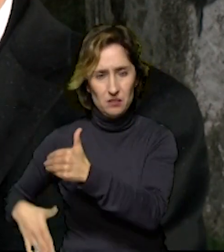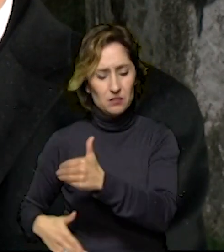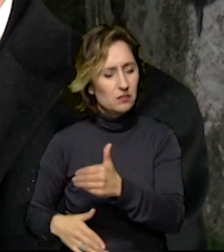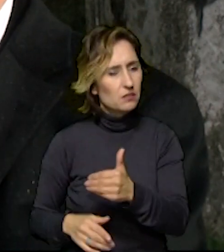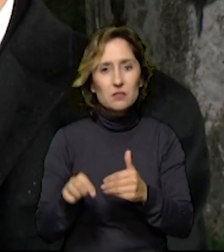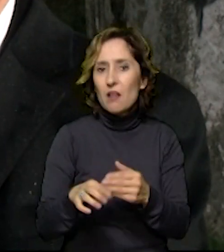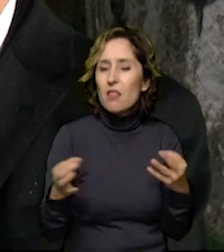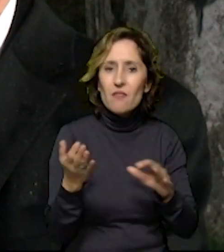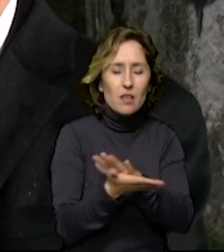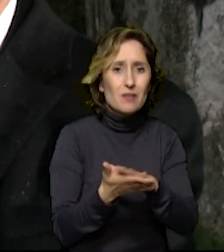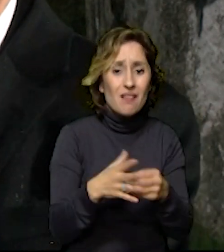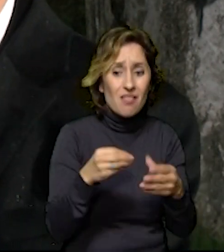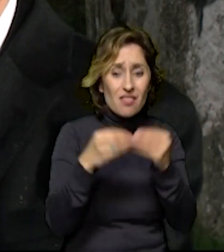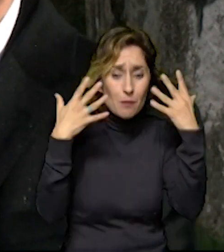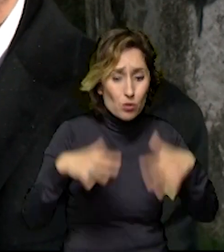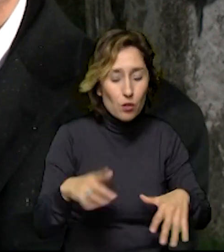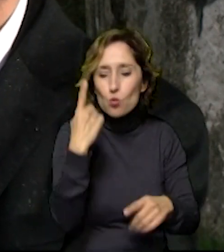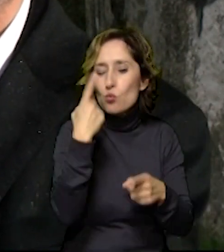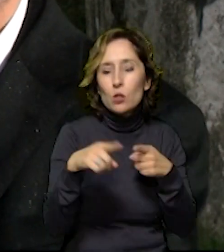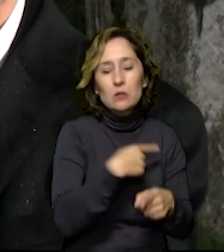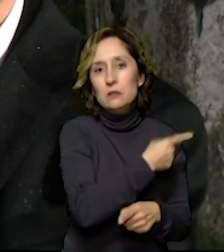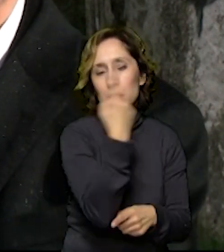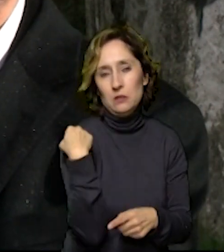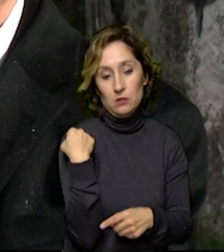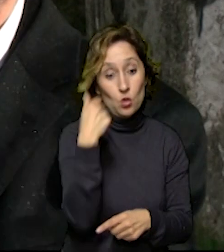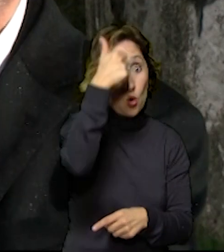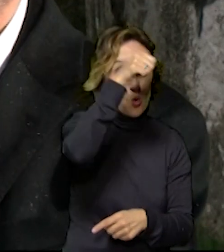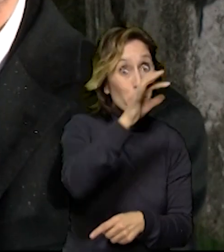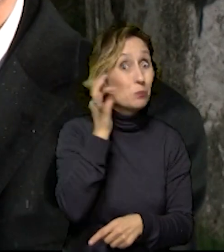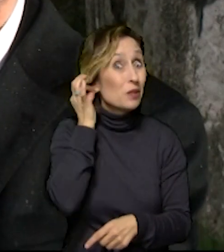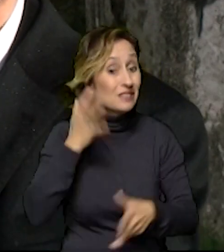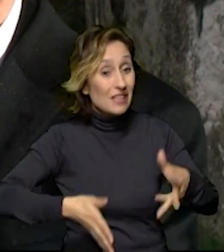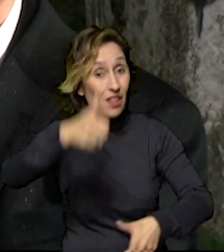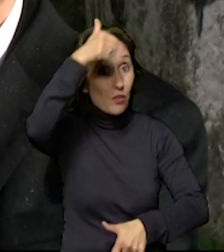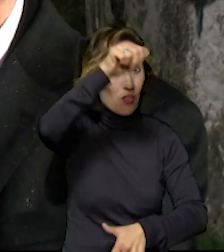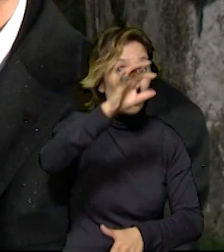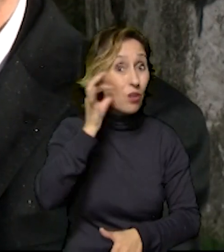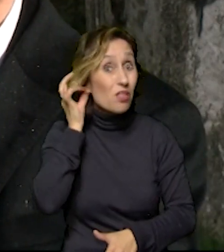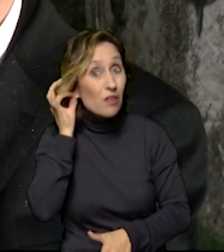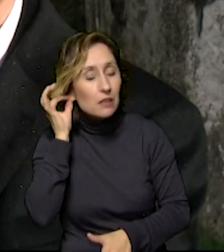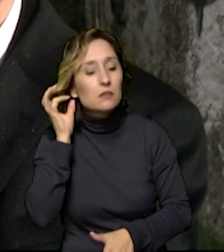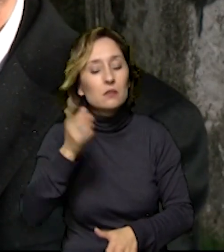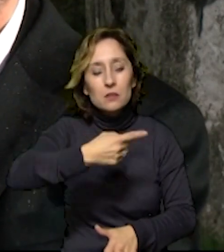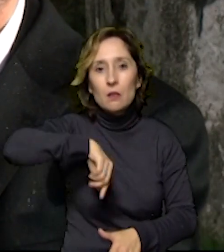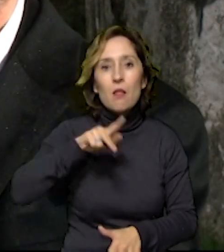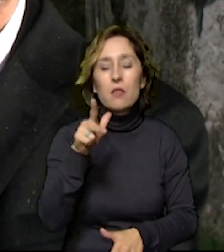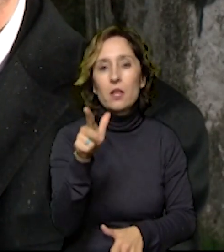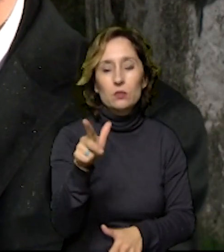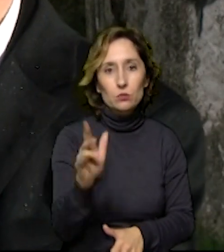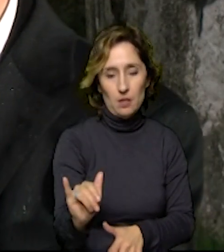hablar es que en democracia hay algo sagrado, que es que los hombres y las mujeres, los ciudadanos y las ciudadanas, tenemos derechos